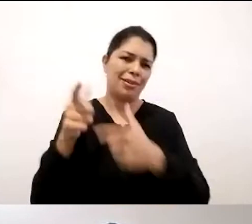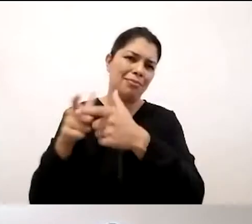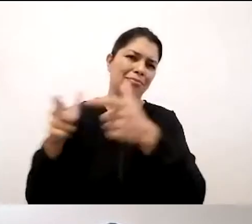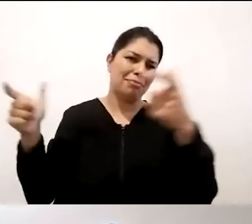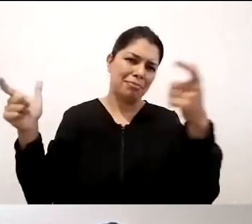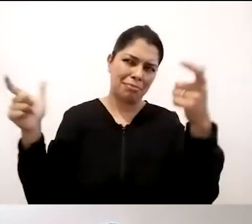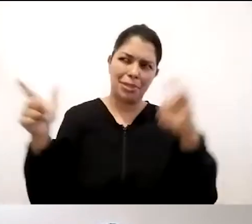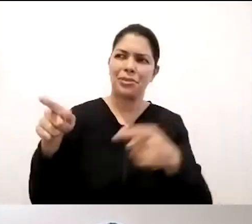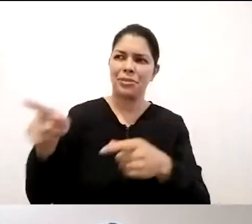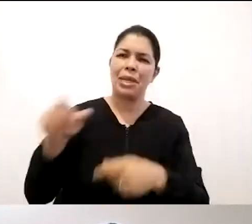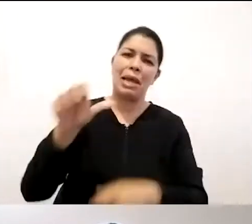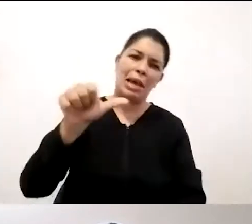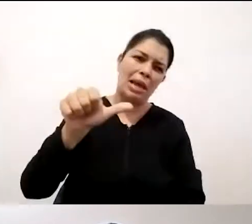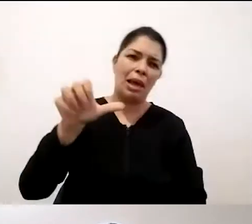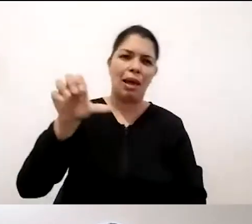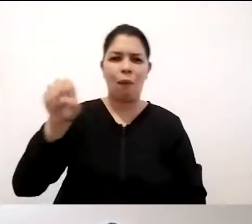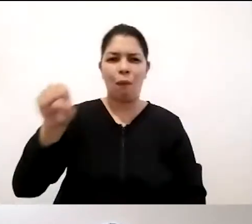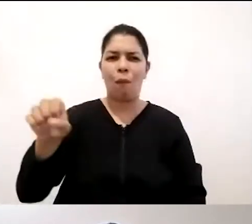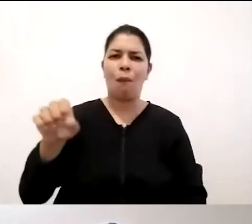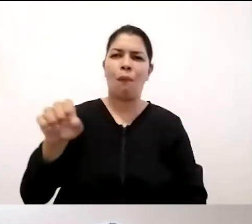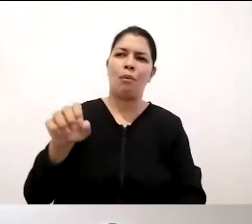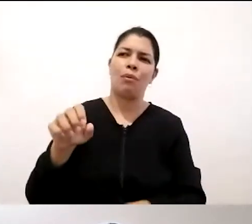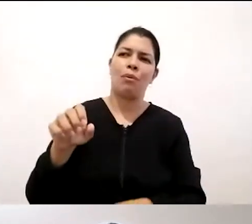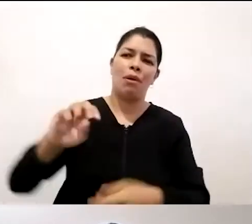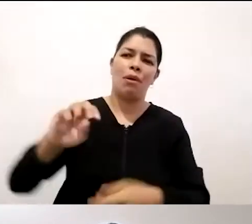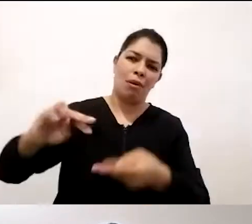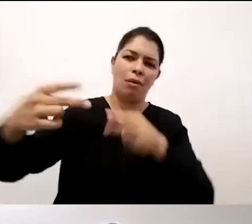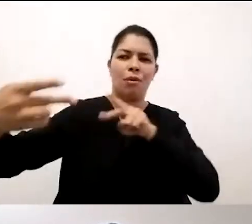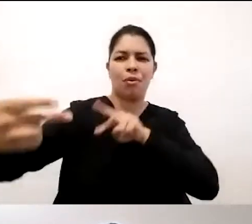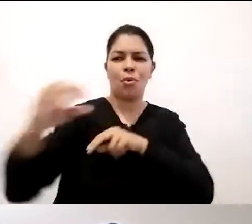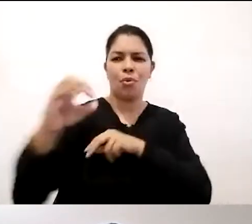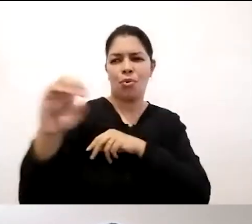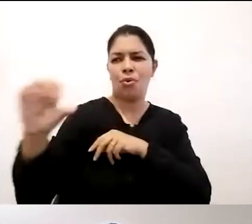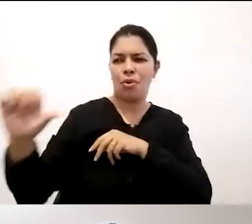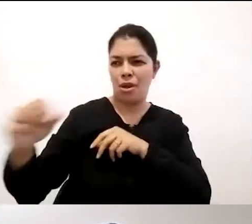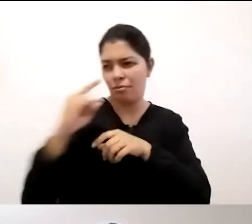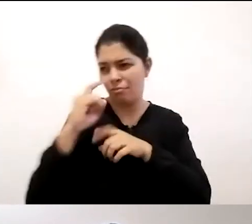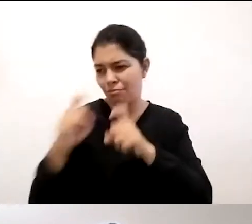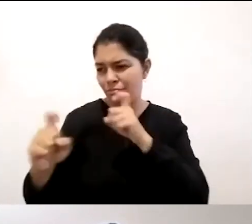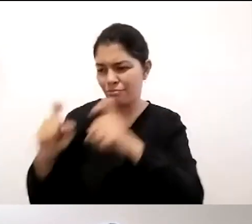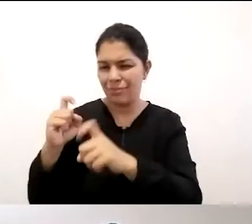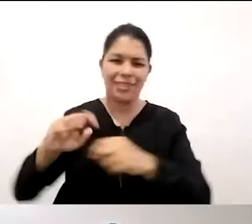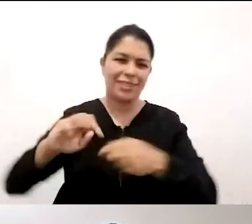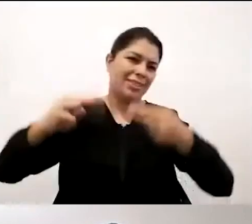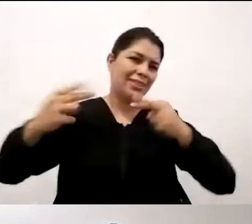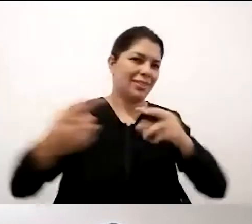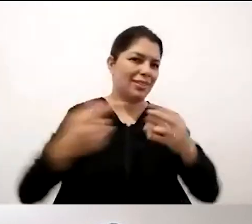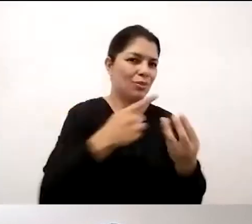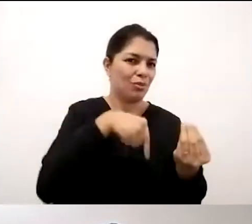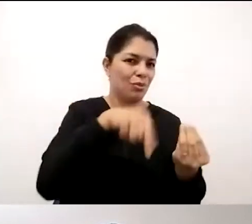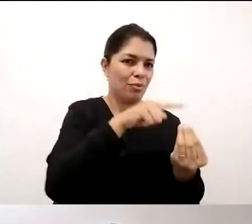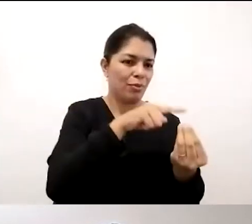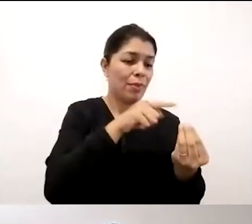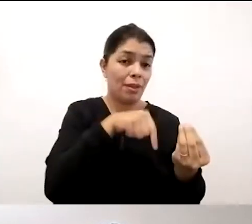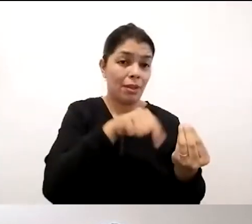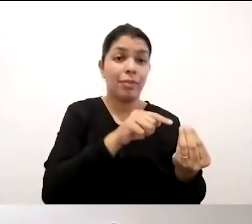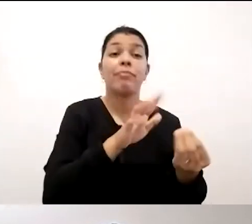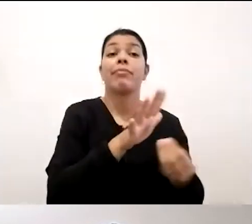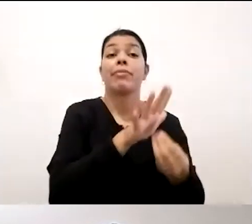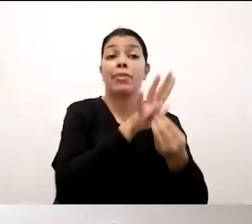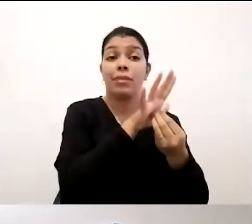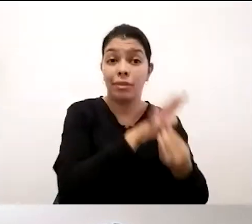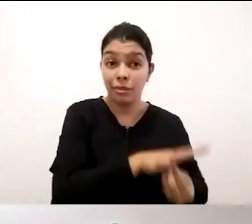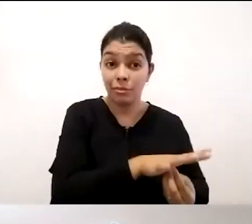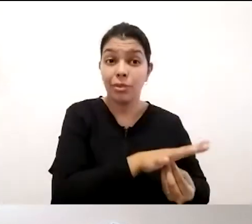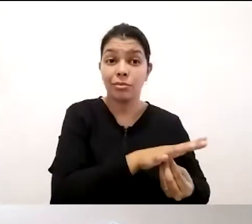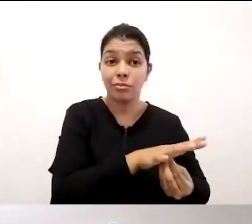sociedad. Estas personas además son sometidas a diferentes tipos de violencia que van desde la discriminación en todas las áreas,